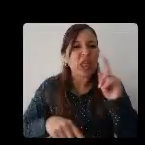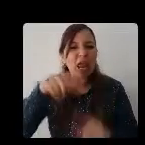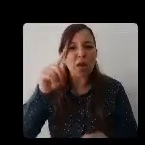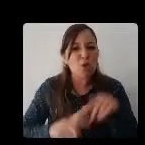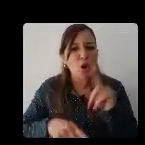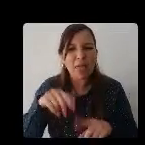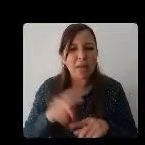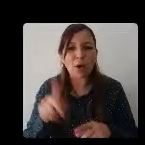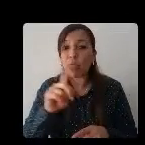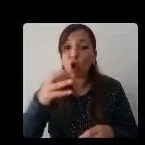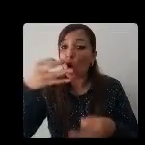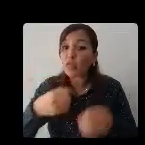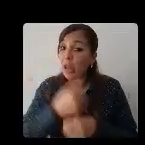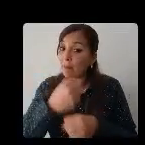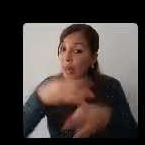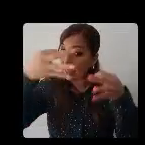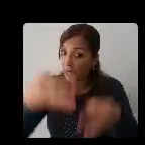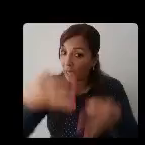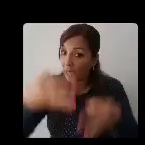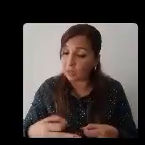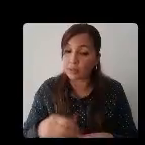llenó de alegría, peor cuando nos llegó